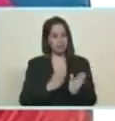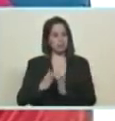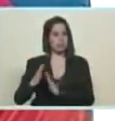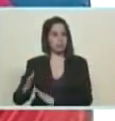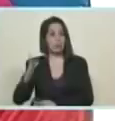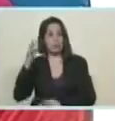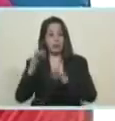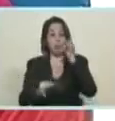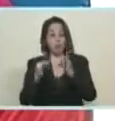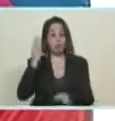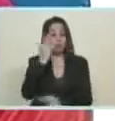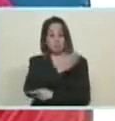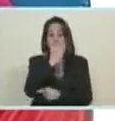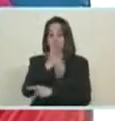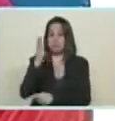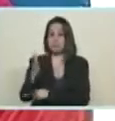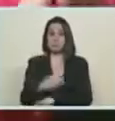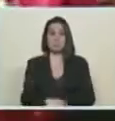justicia.